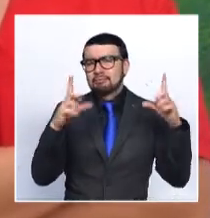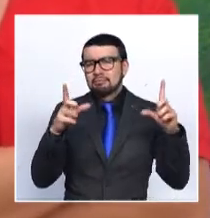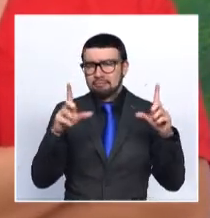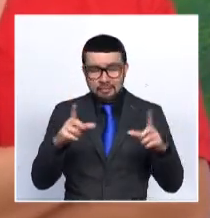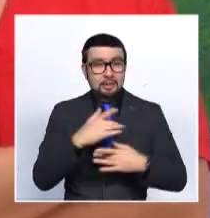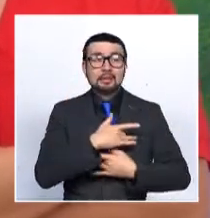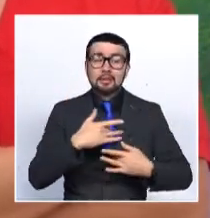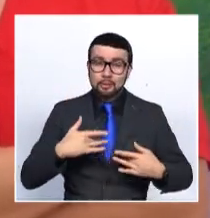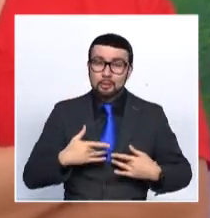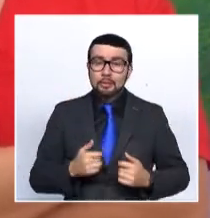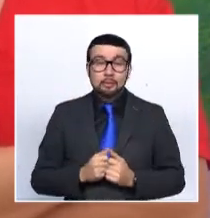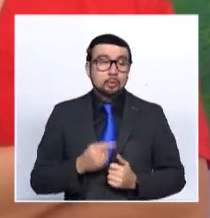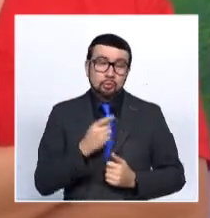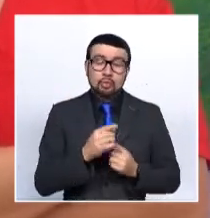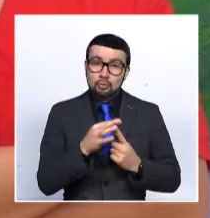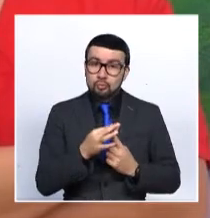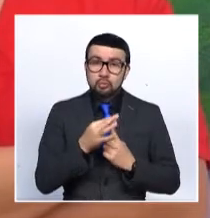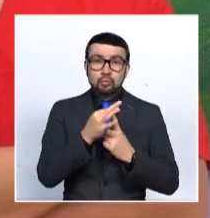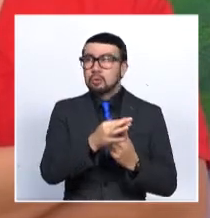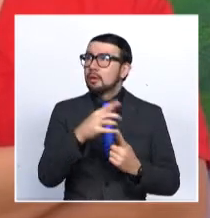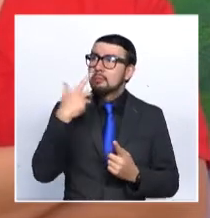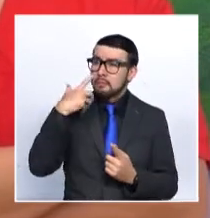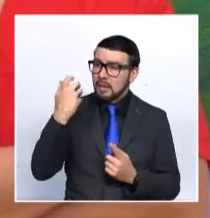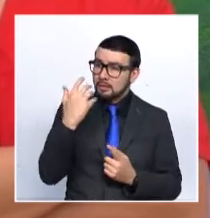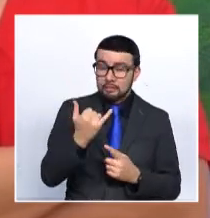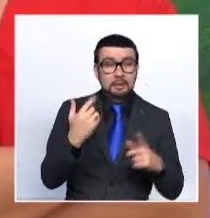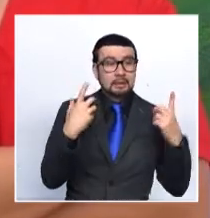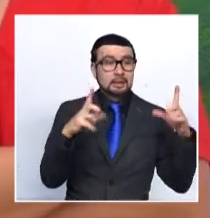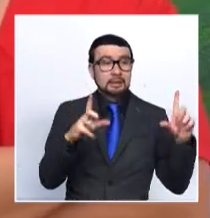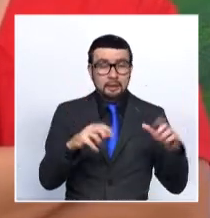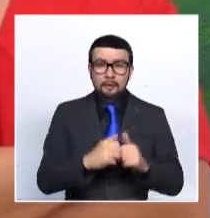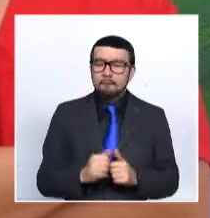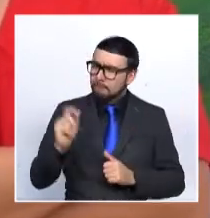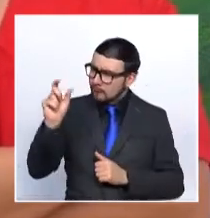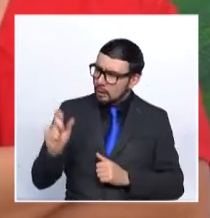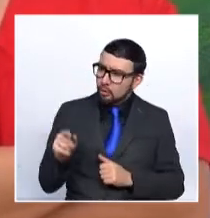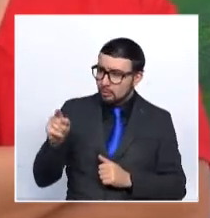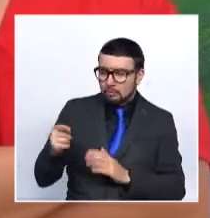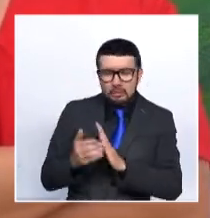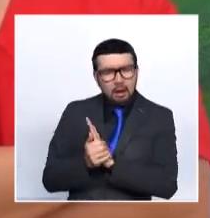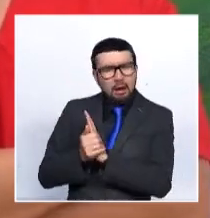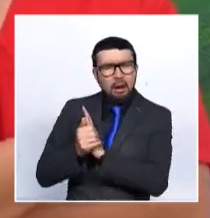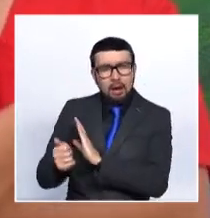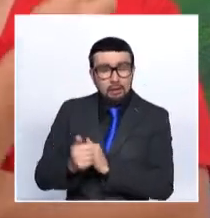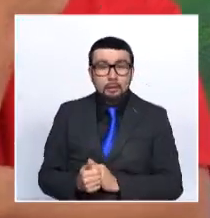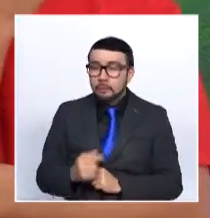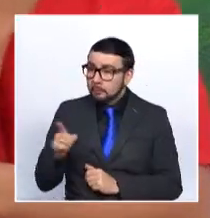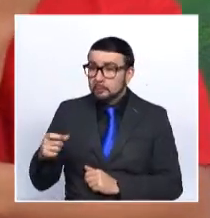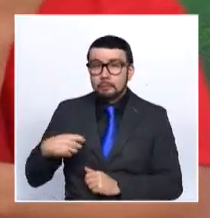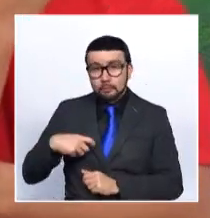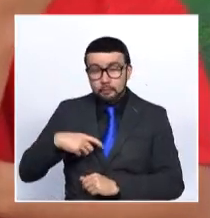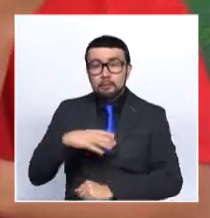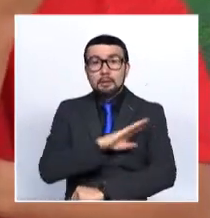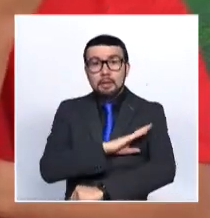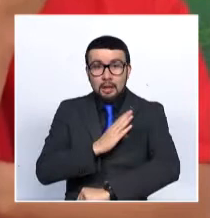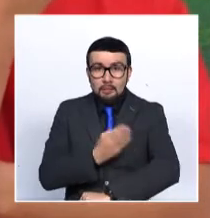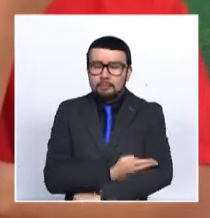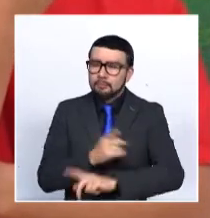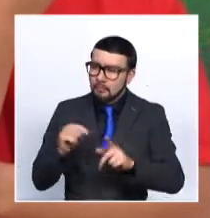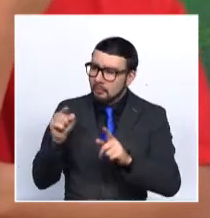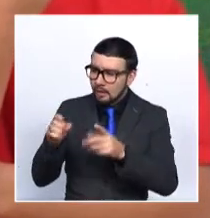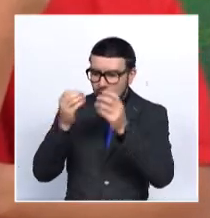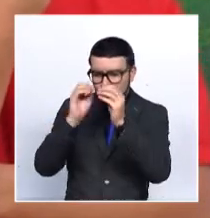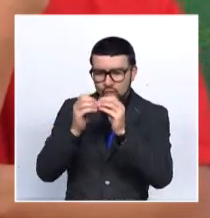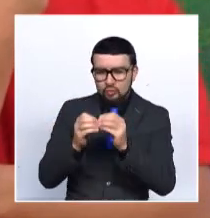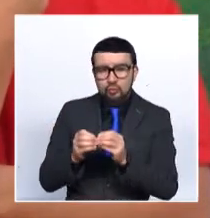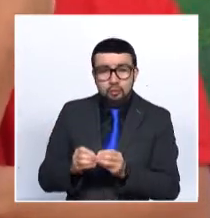Es un ícono dentro de la televisión que una persona tenga el talento, que tenga la capacidad y la creatividad